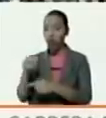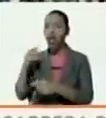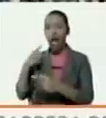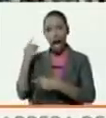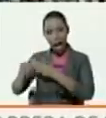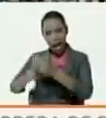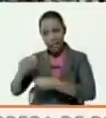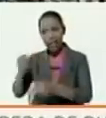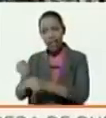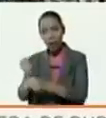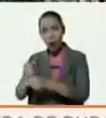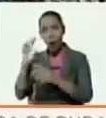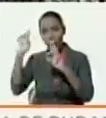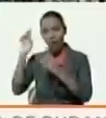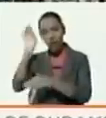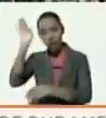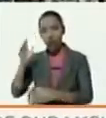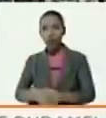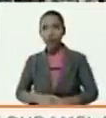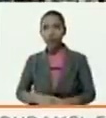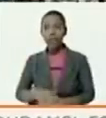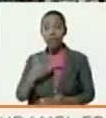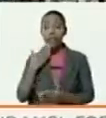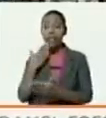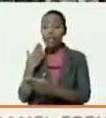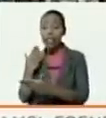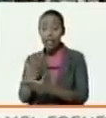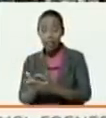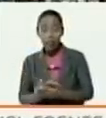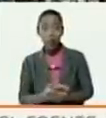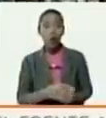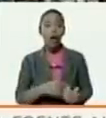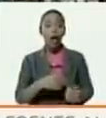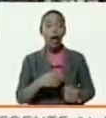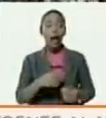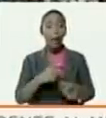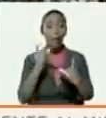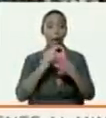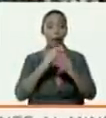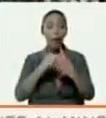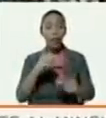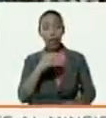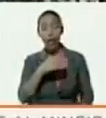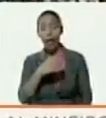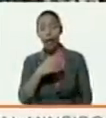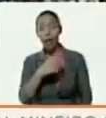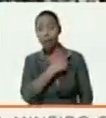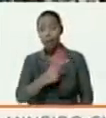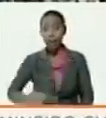conspirar. Bien, agradecemos a esta hora las palabras del primer vicepresidente del Partido Socialista Unido de Venezuela.